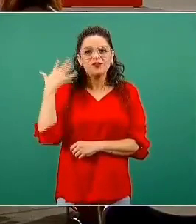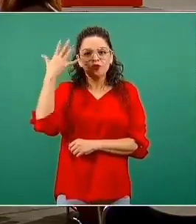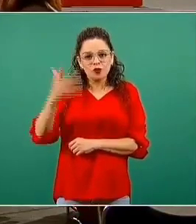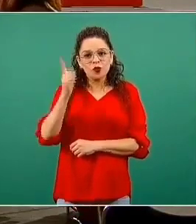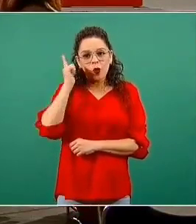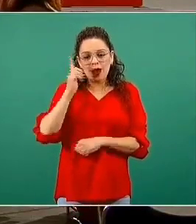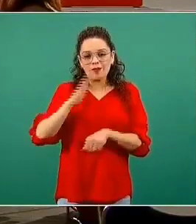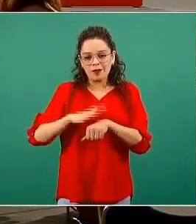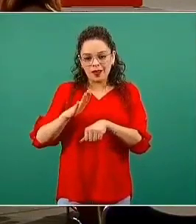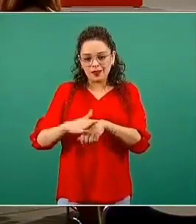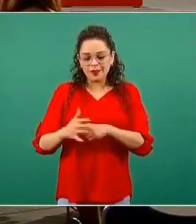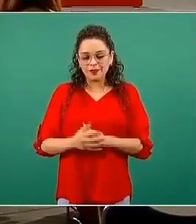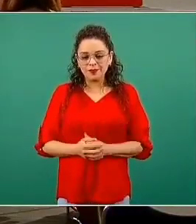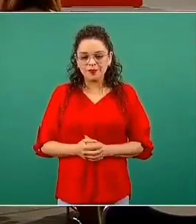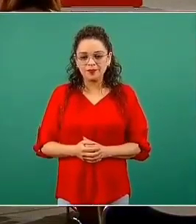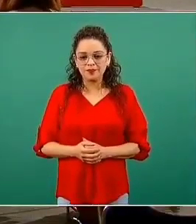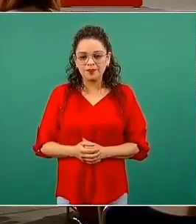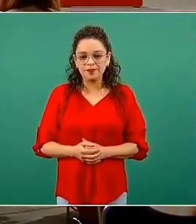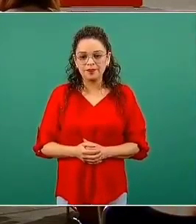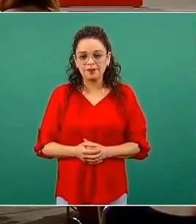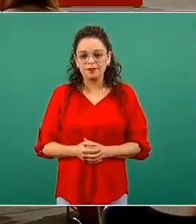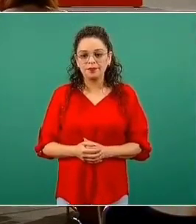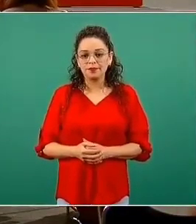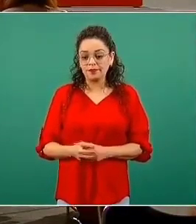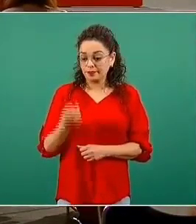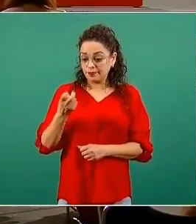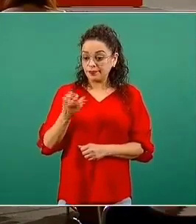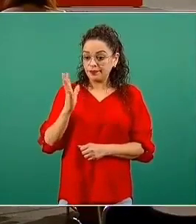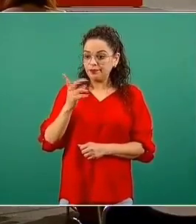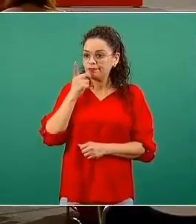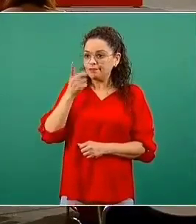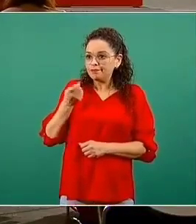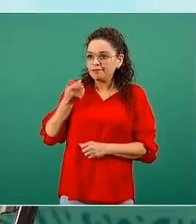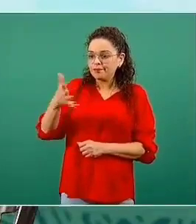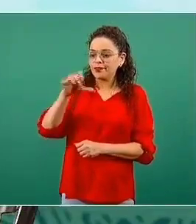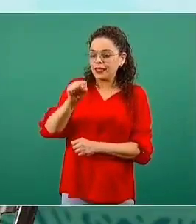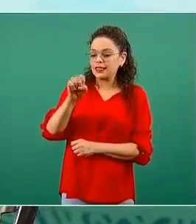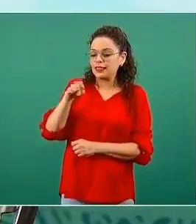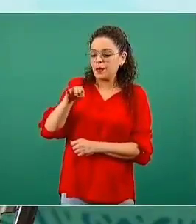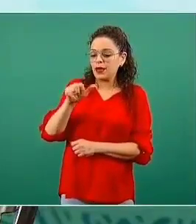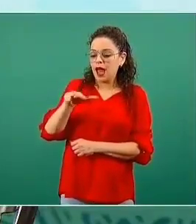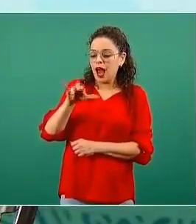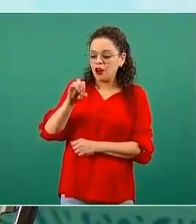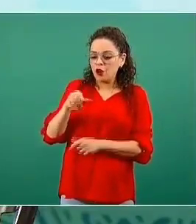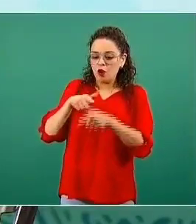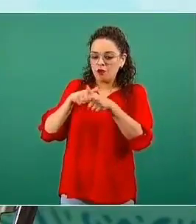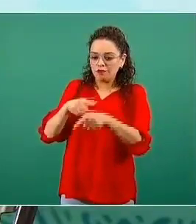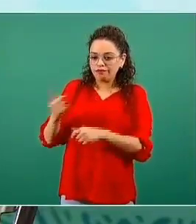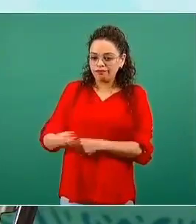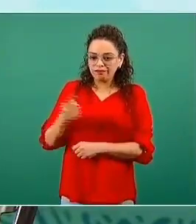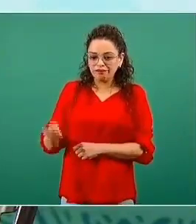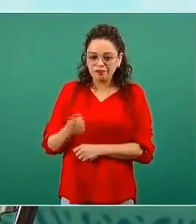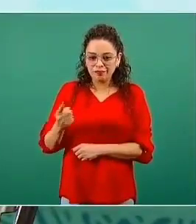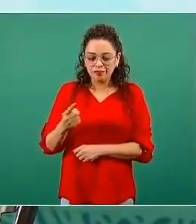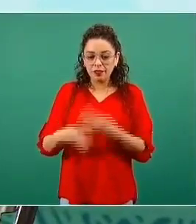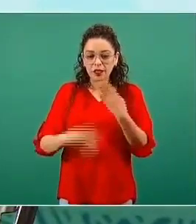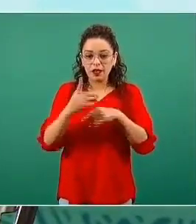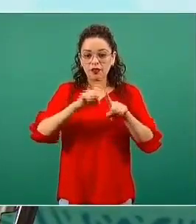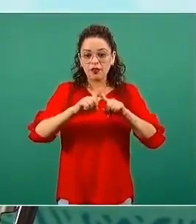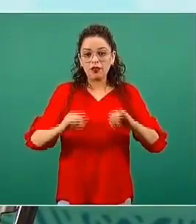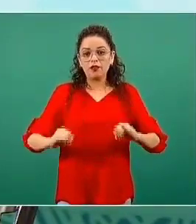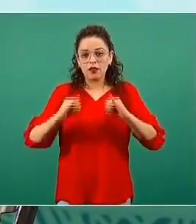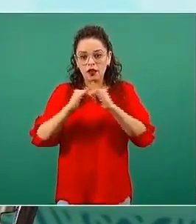que este seminario permanente, como ya solemos llamarle, de 14 instituciones